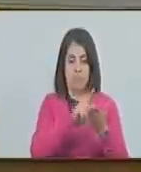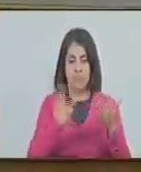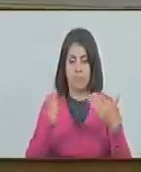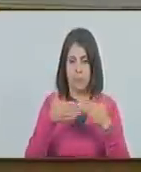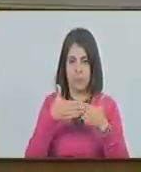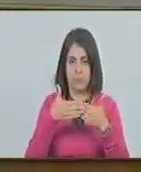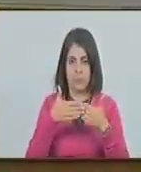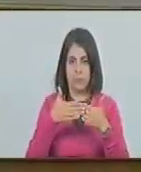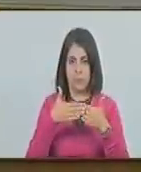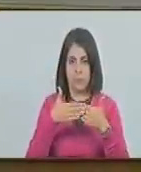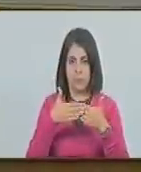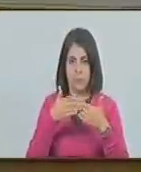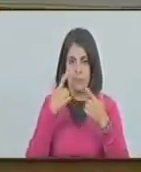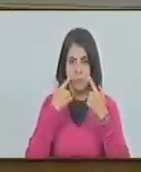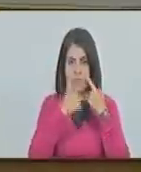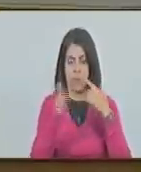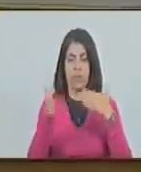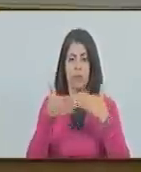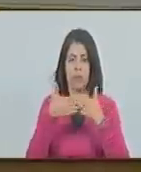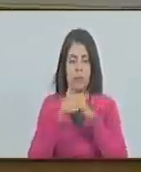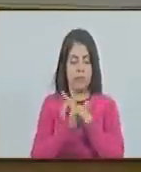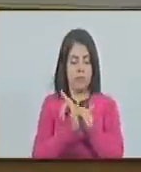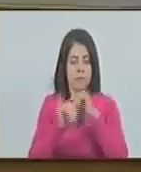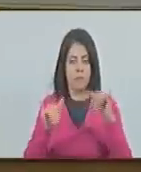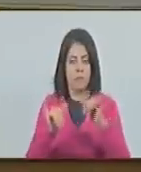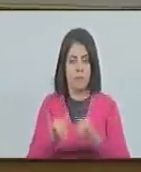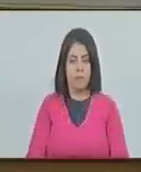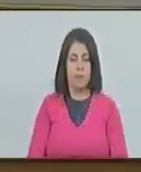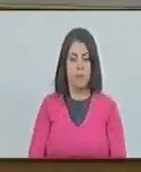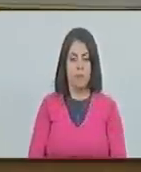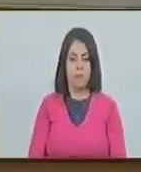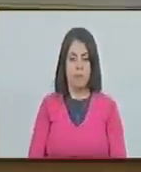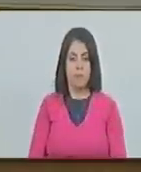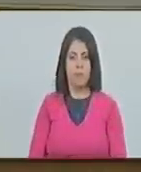cerrar. Se cierra.